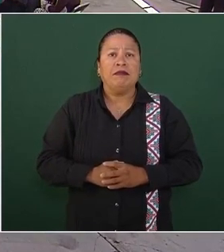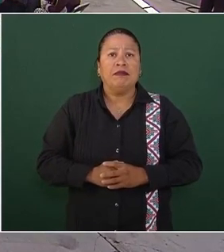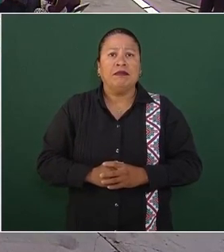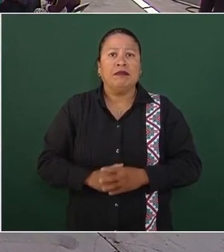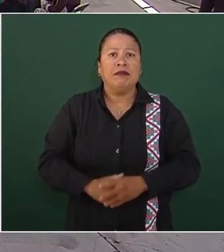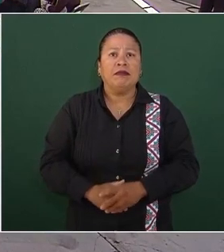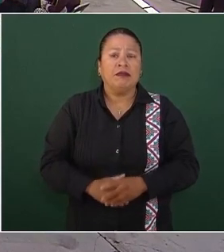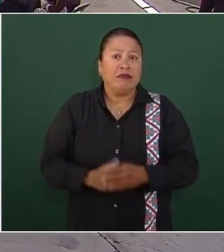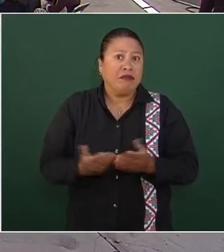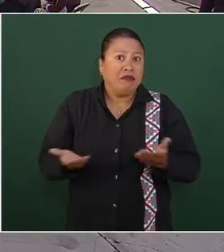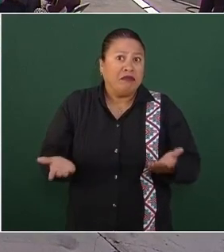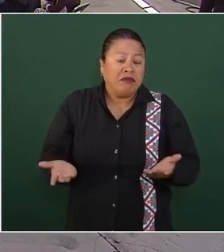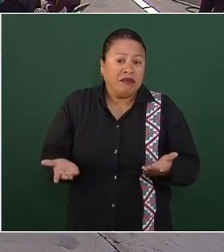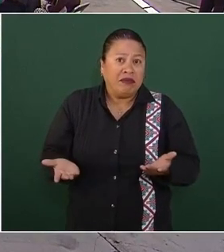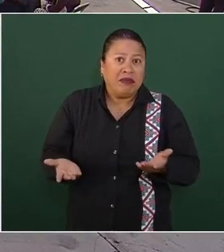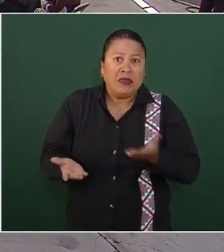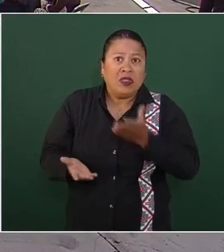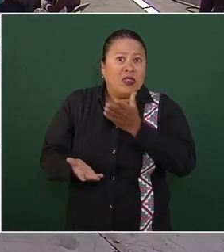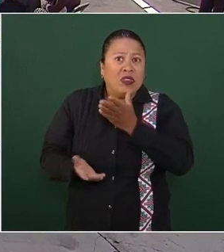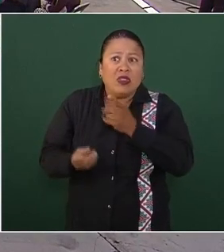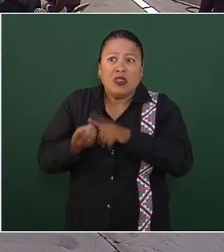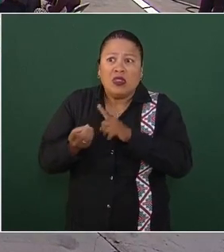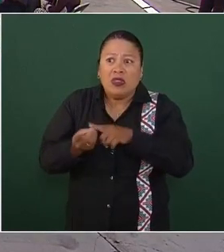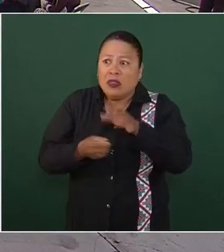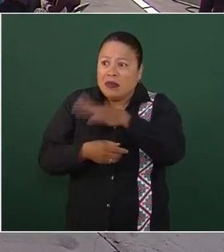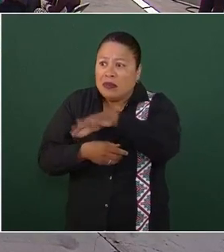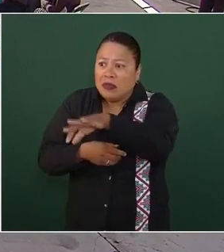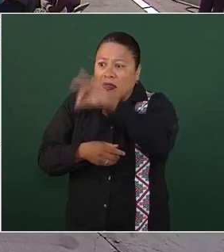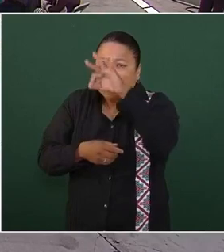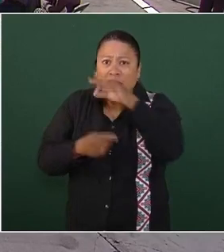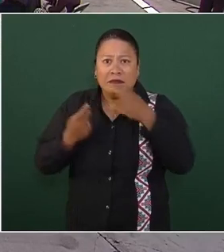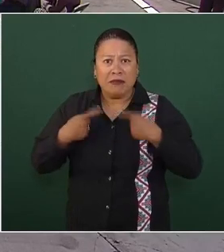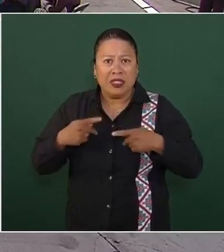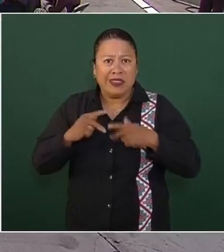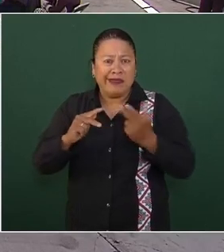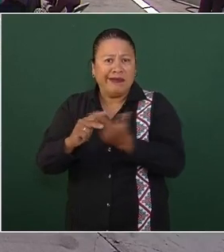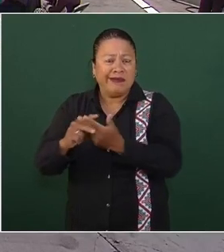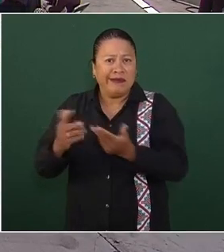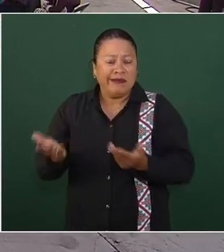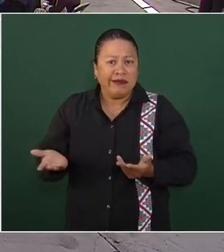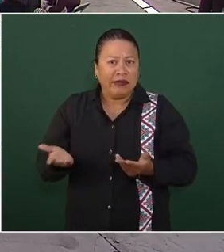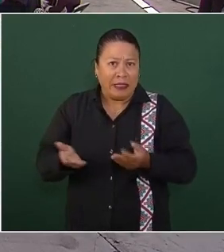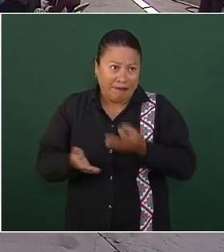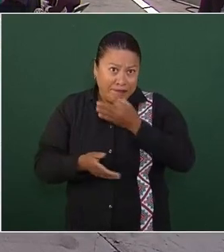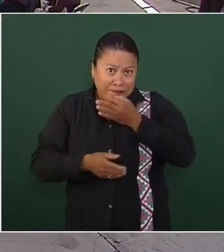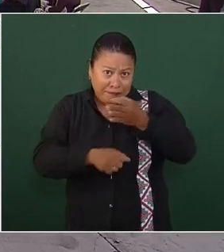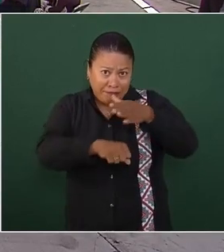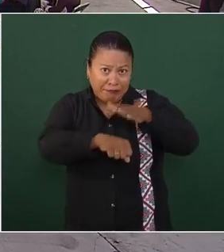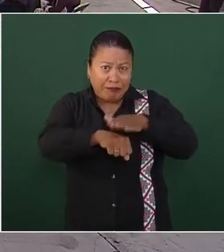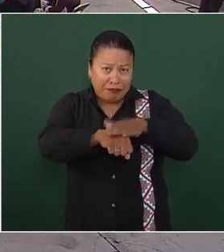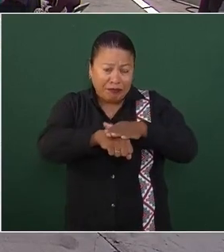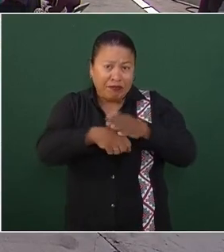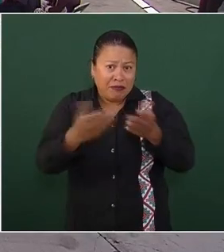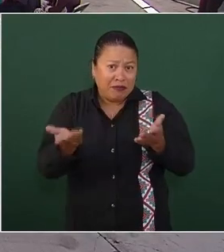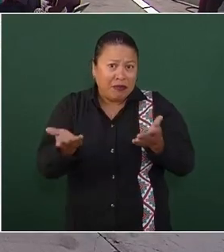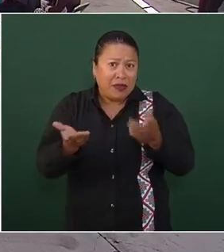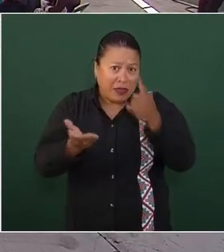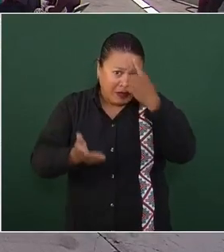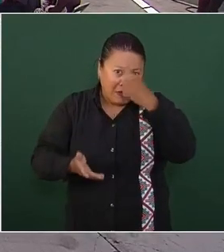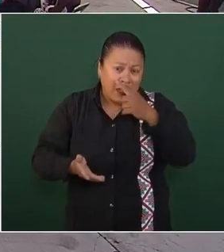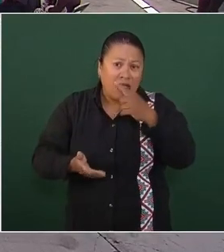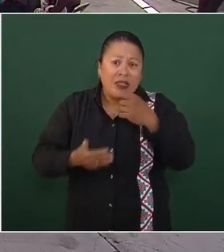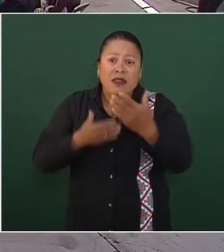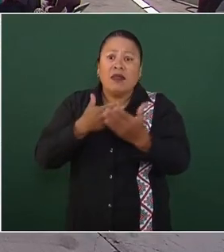ahora no puede ser localizado este asesino notificarle para que se presente a la